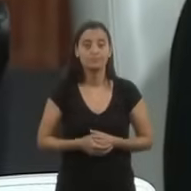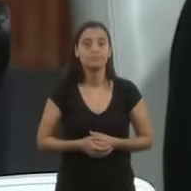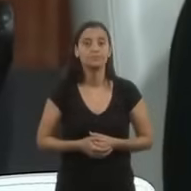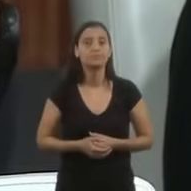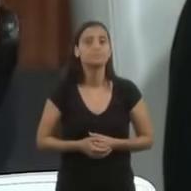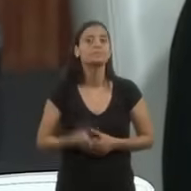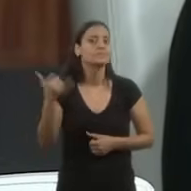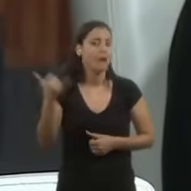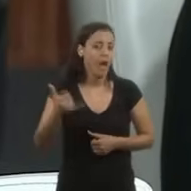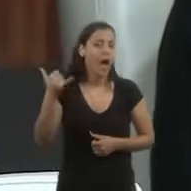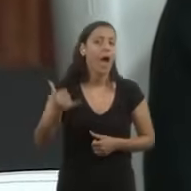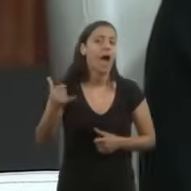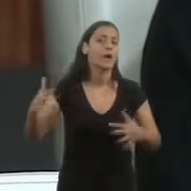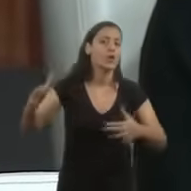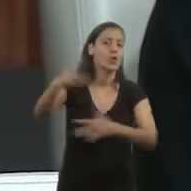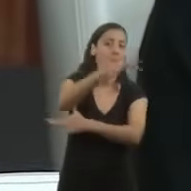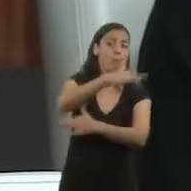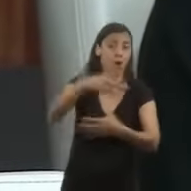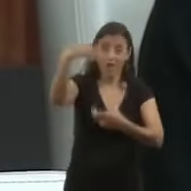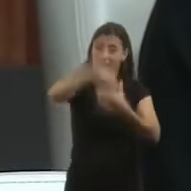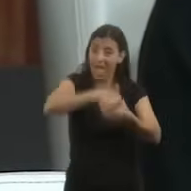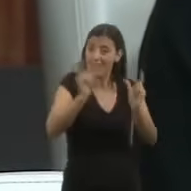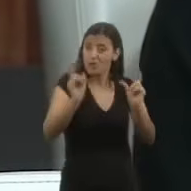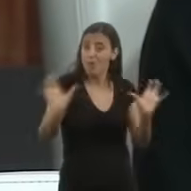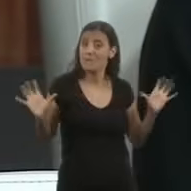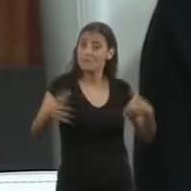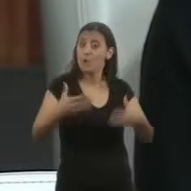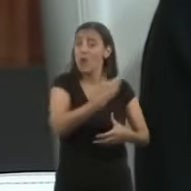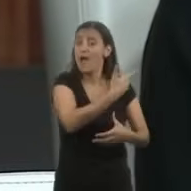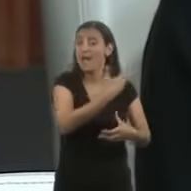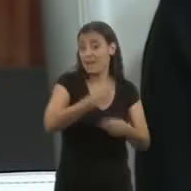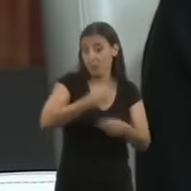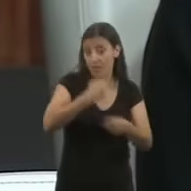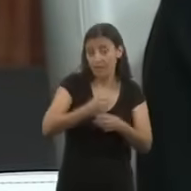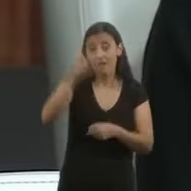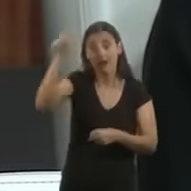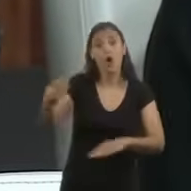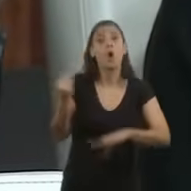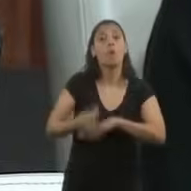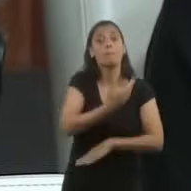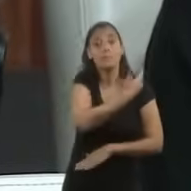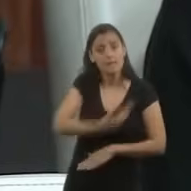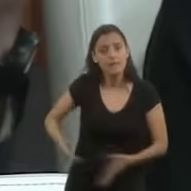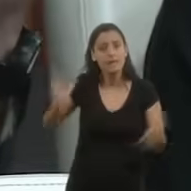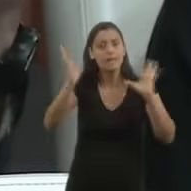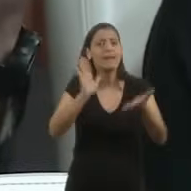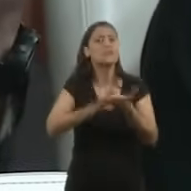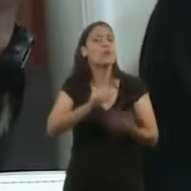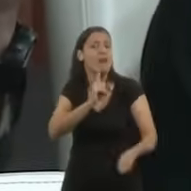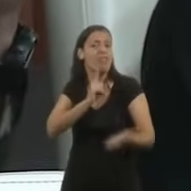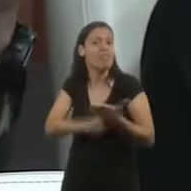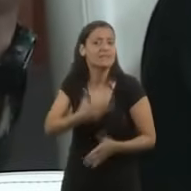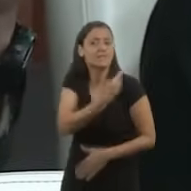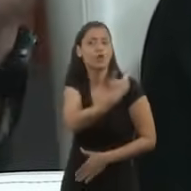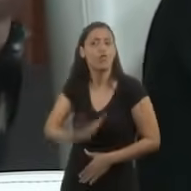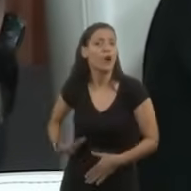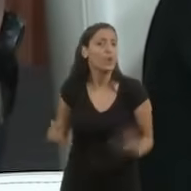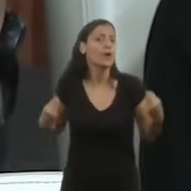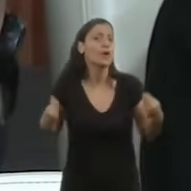hecho comentarios dentro de su equipo de trabajo el presidente Javier Miley sobre esta decisión del gobierno de no